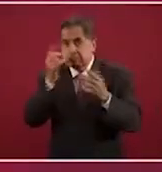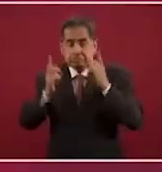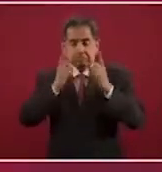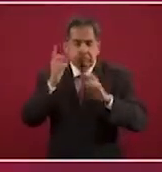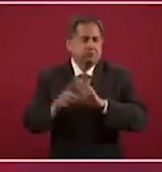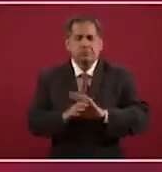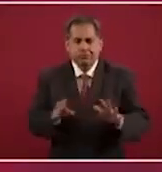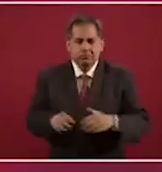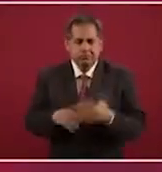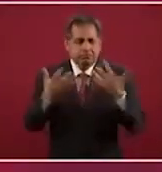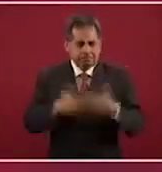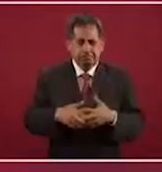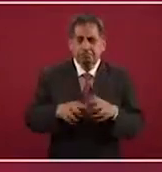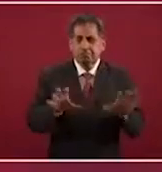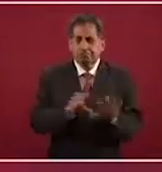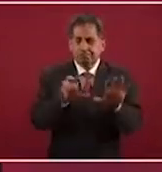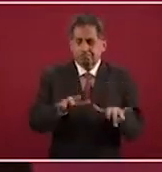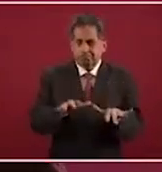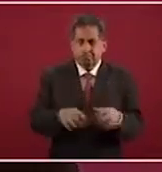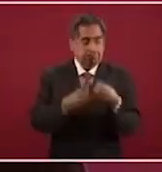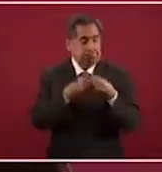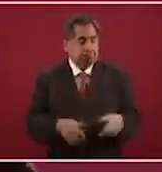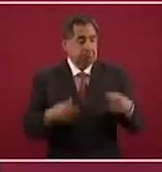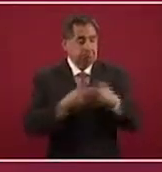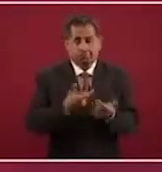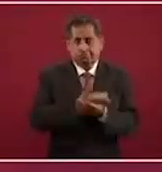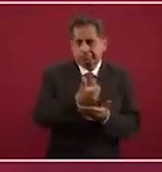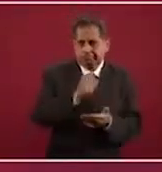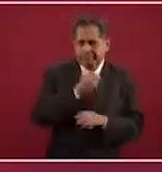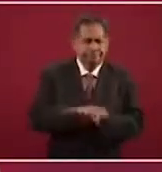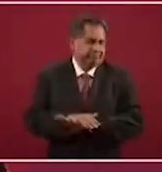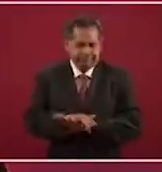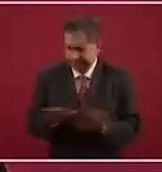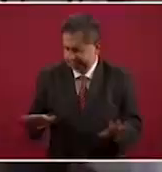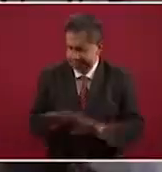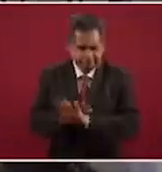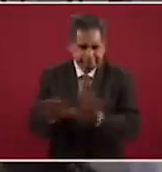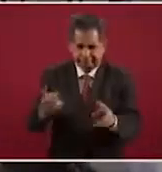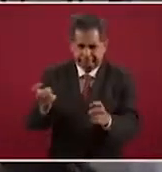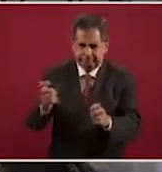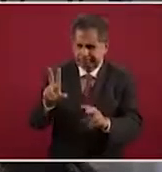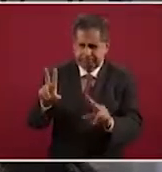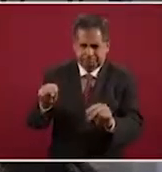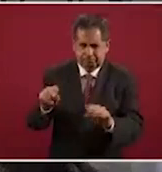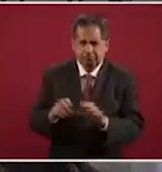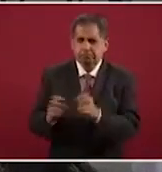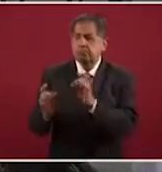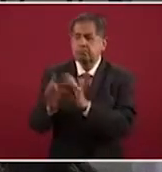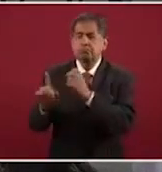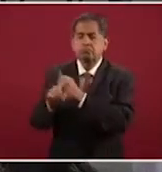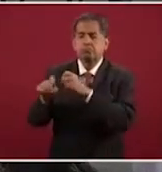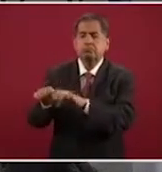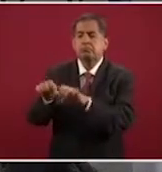el sentido de que se habían afectado las bases de datos y la nómina, absolutamente nada de eso. Sí se afectaron